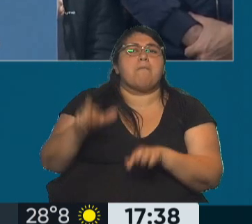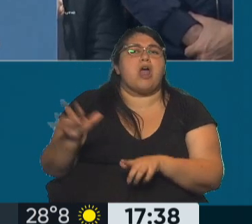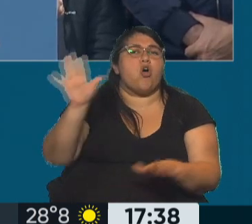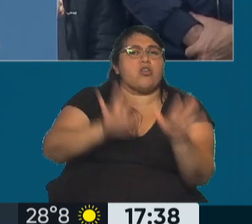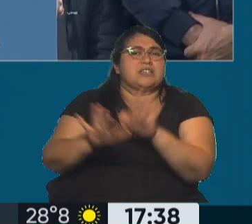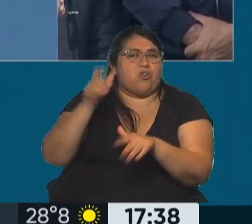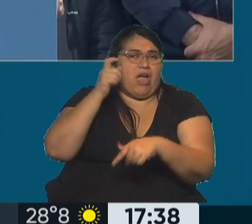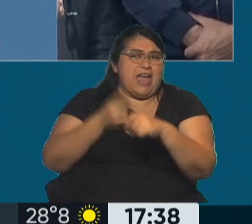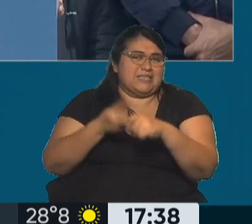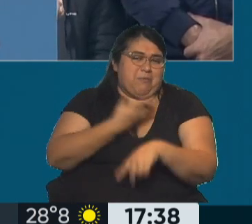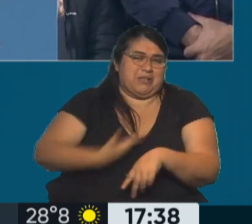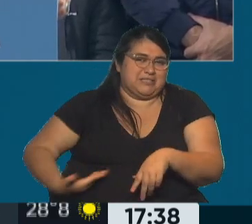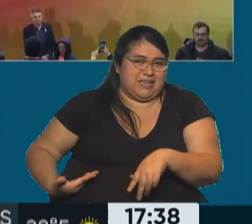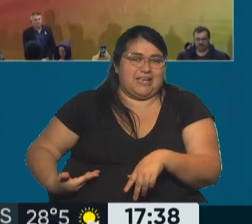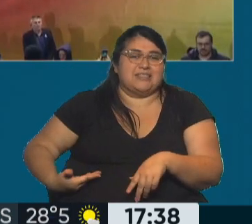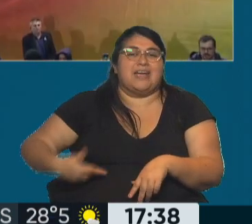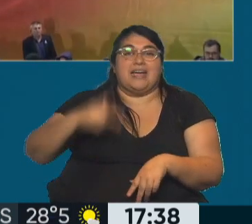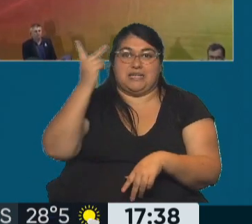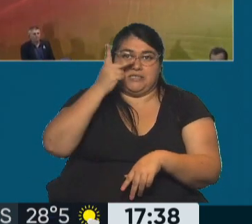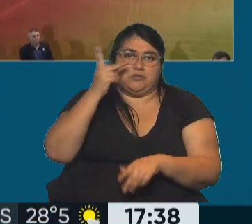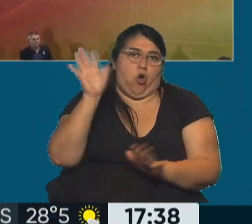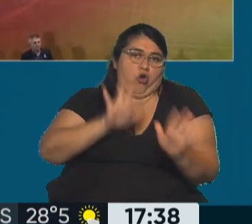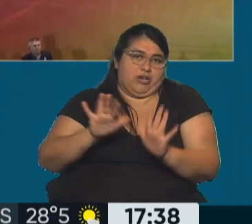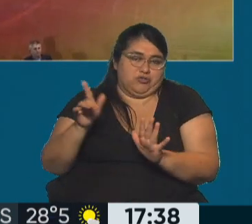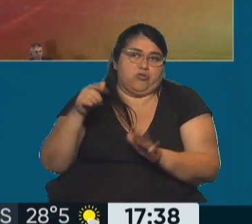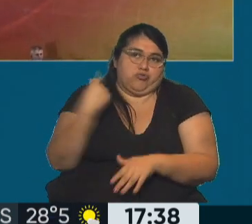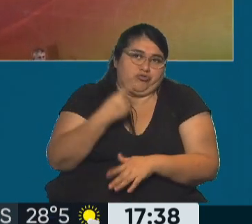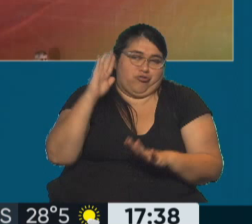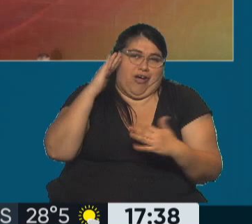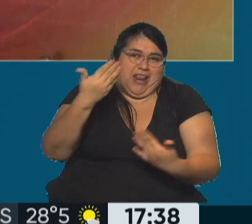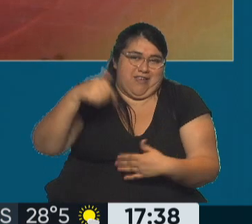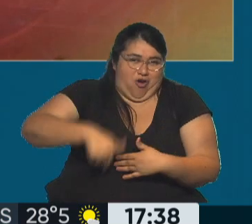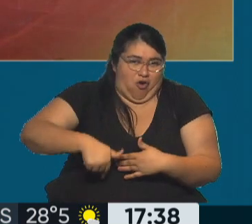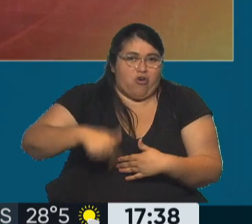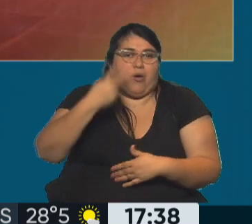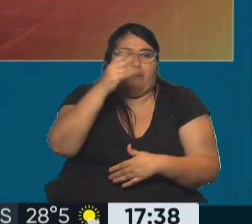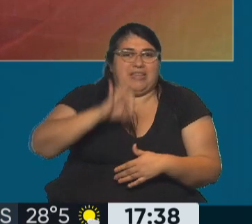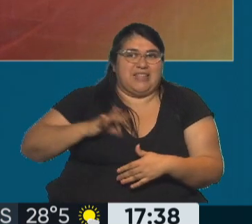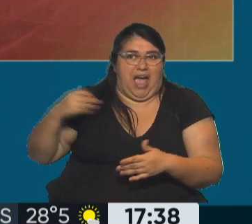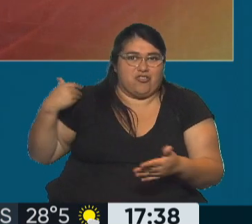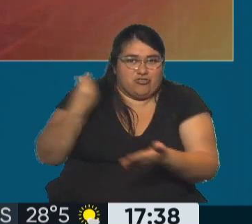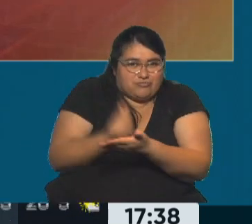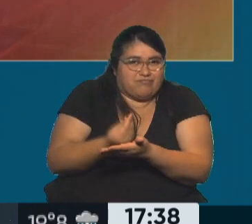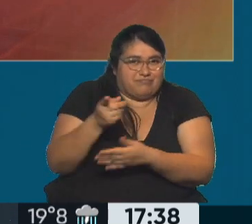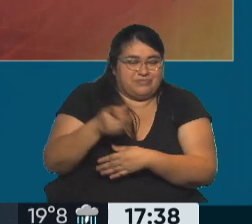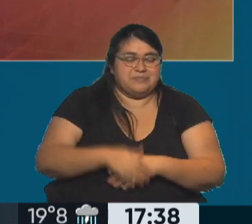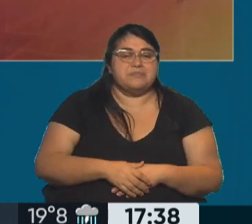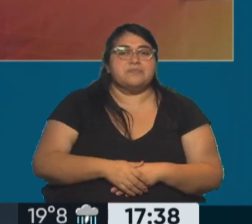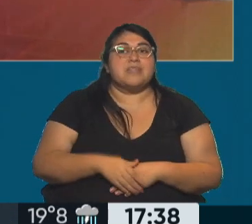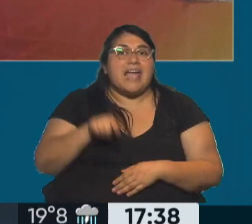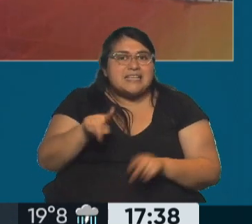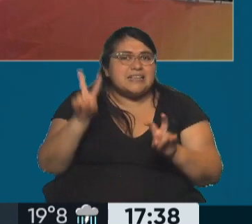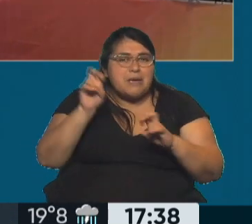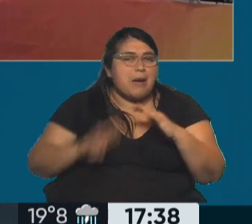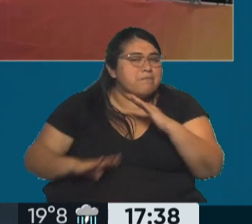el expresidente de la Nación, Néstor Kirchner, a quien bueno, hoy conmemoramos con estos 20 años de su asunción. Me parece que eso va a ser la centralidad. ¿Pero